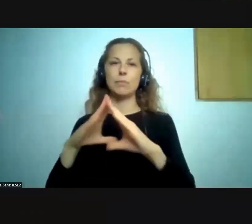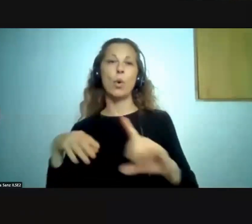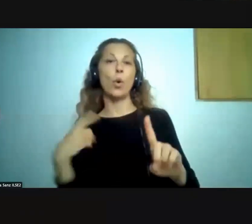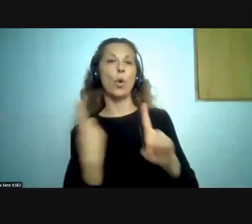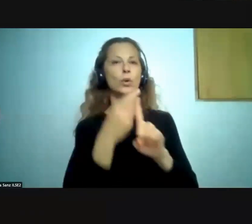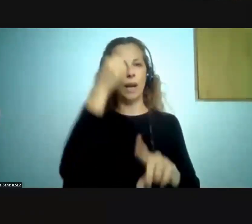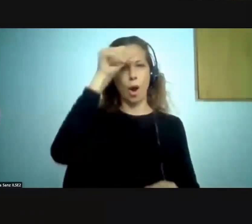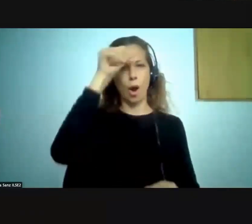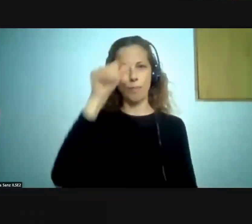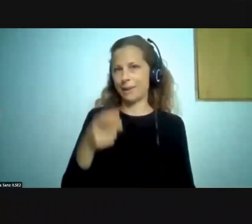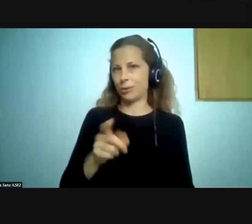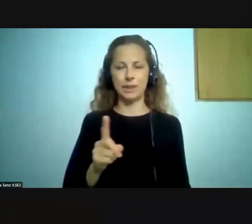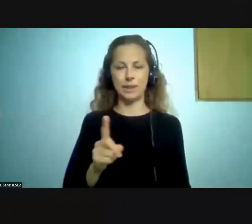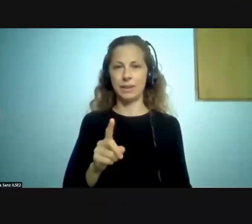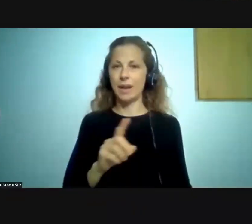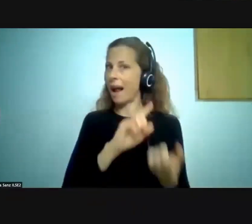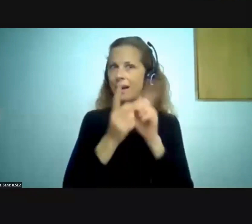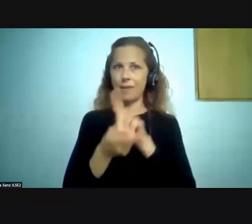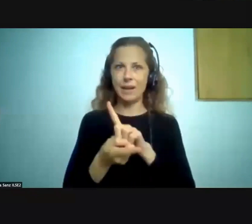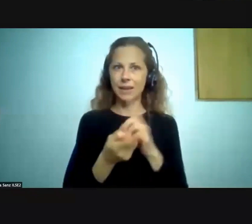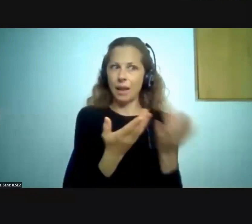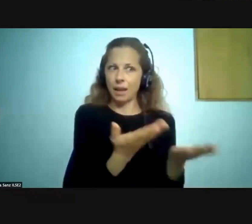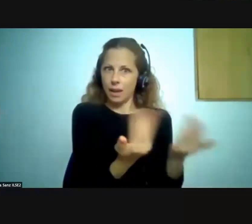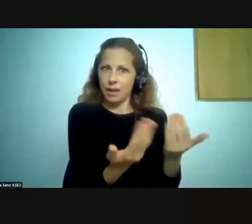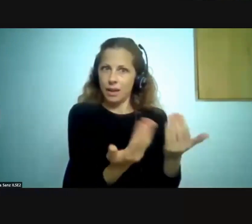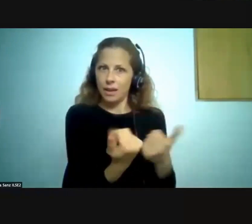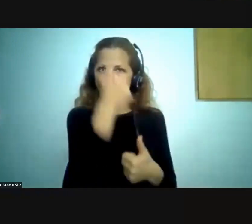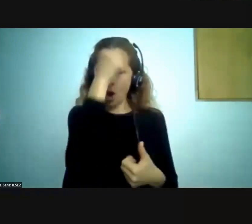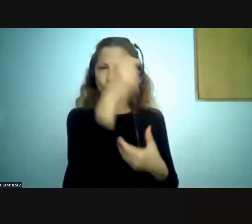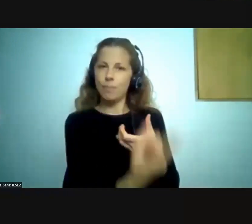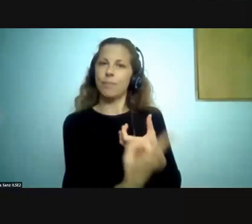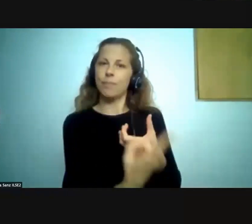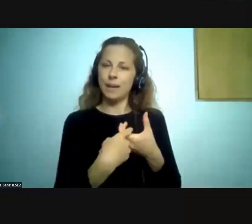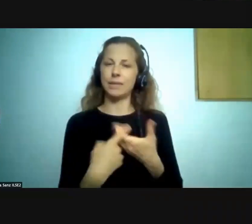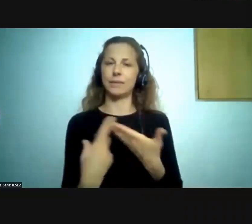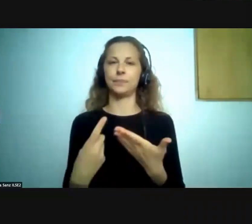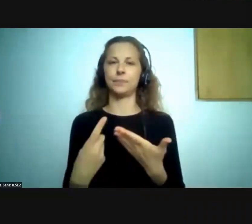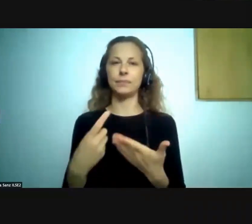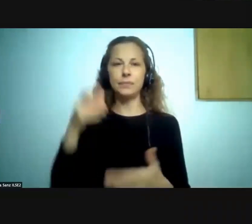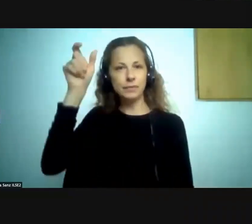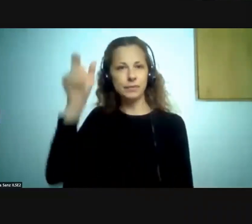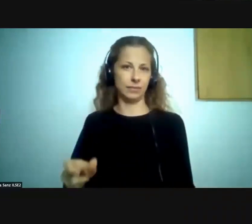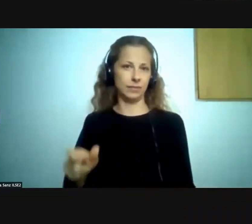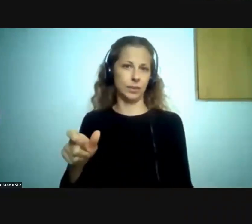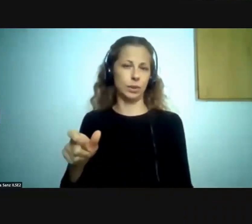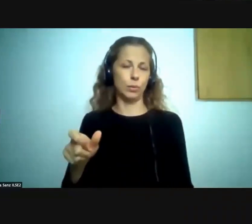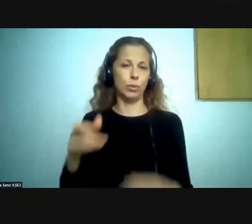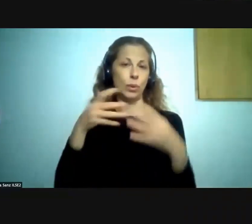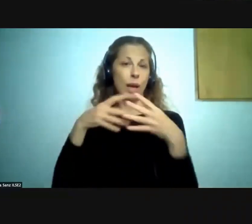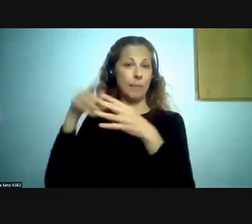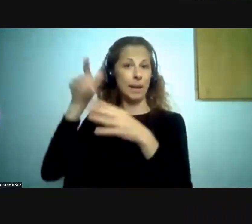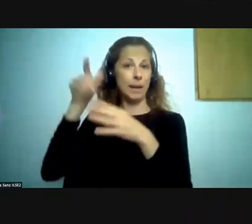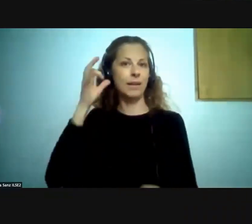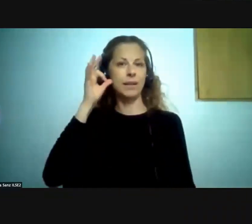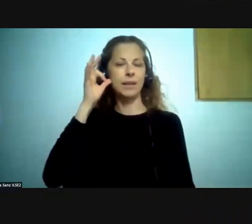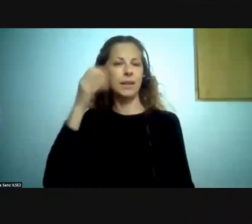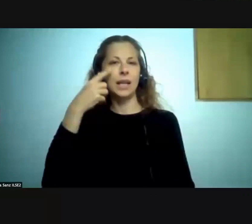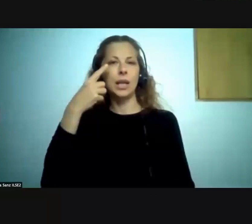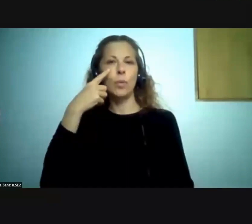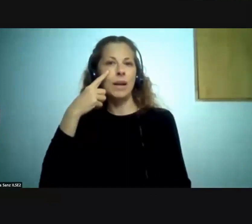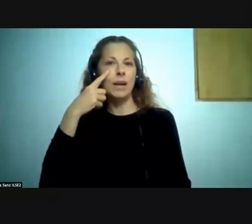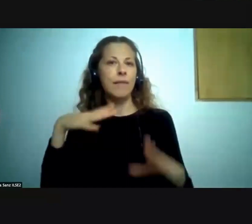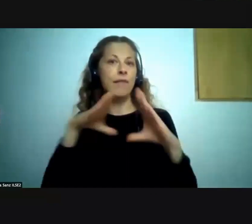lo que nos está pidiendo es que nos incorporemos. Ya lo decía una feminista americana, es decir, si alguien cree en los hombres es el feminismo, porque lo que está pidiendo